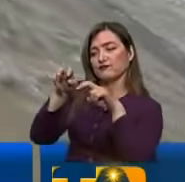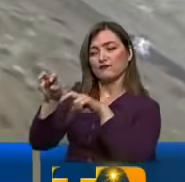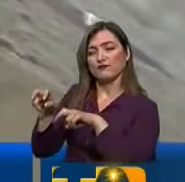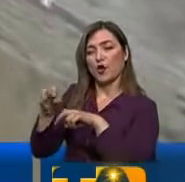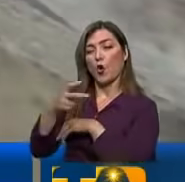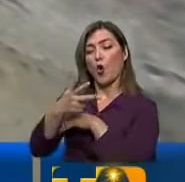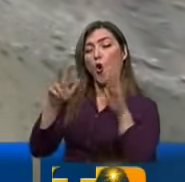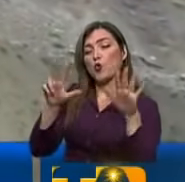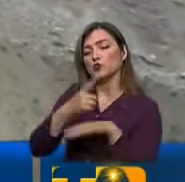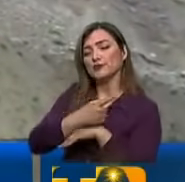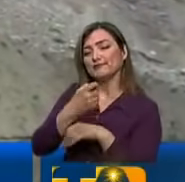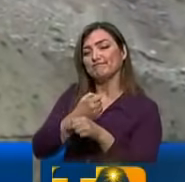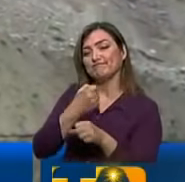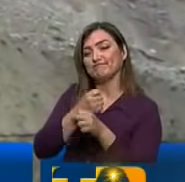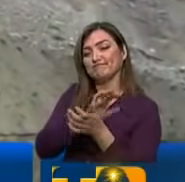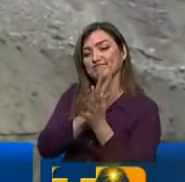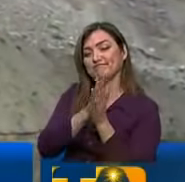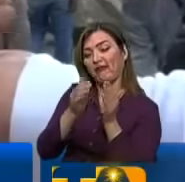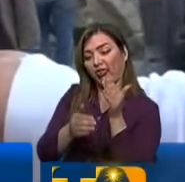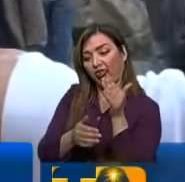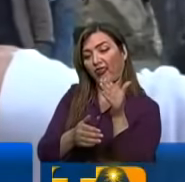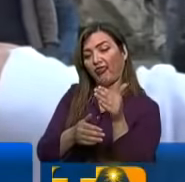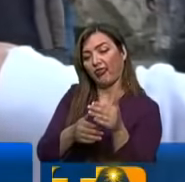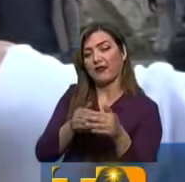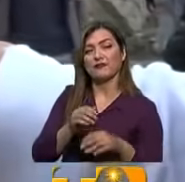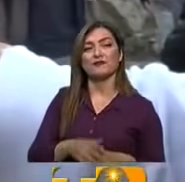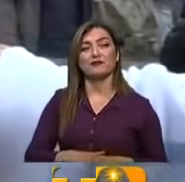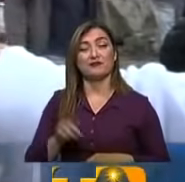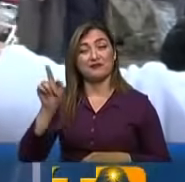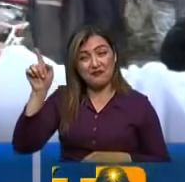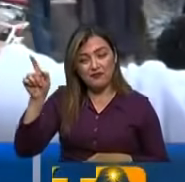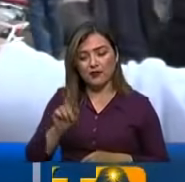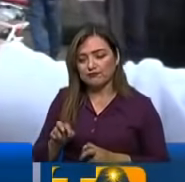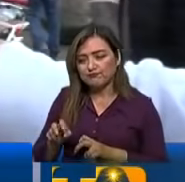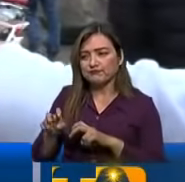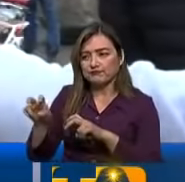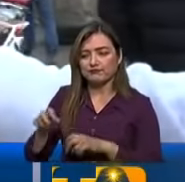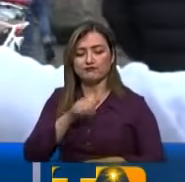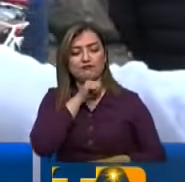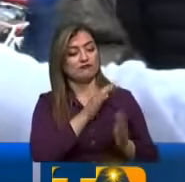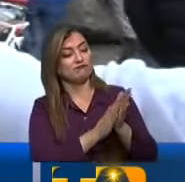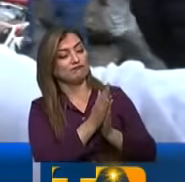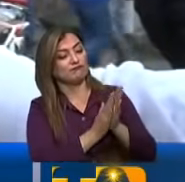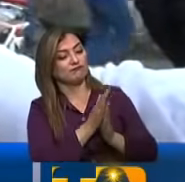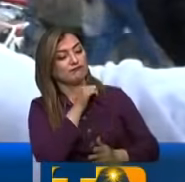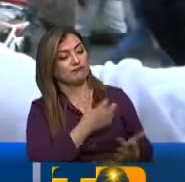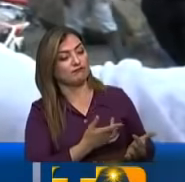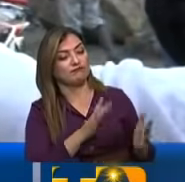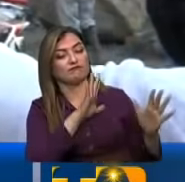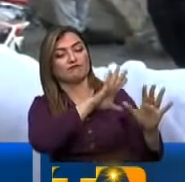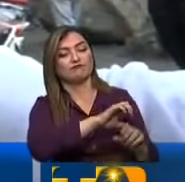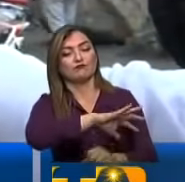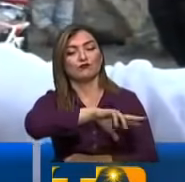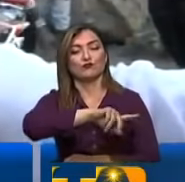de 8 días y los trabajos no avanzan. Hasta la delincuencia está esperándolos arriba, ya empezaron con eso. A la gente que aprecia la trocha los